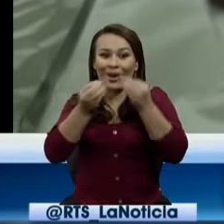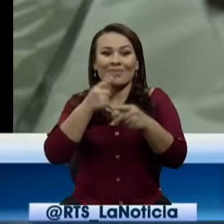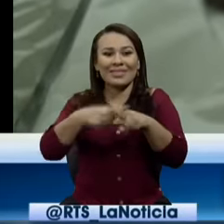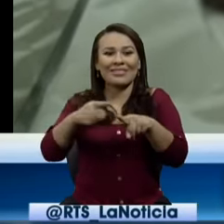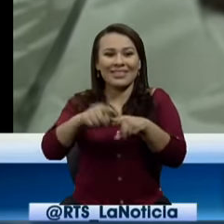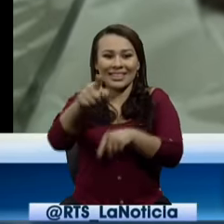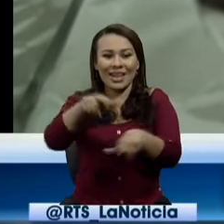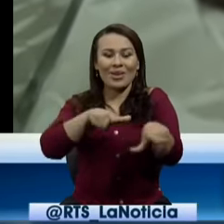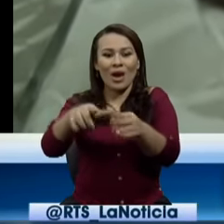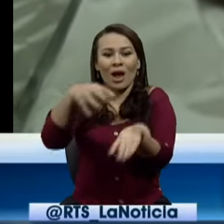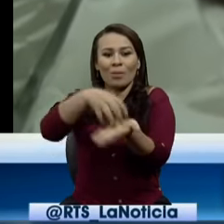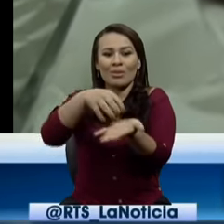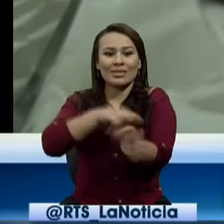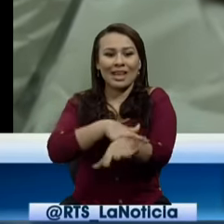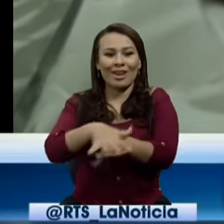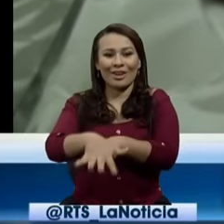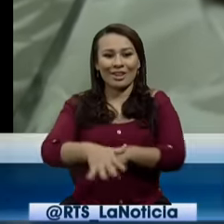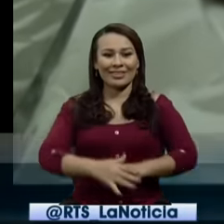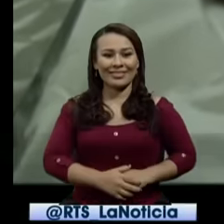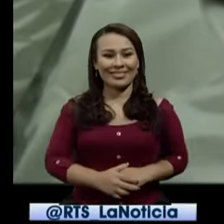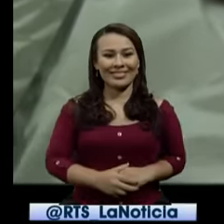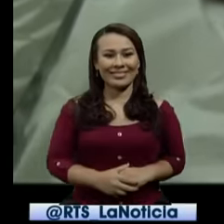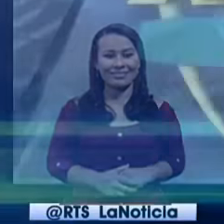ríos informó odet